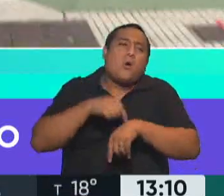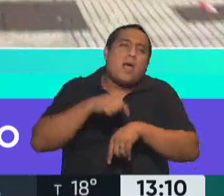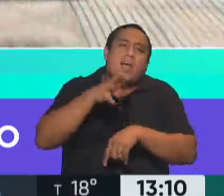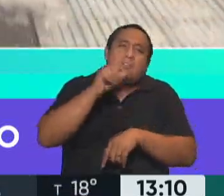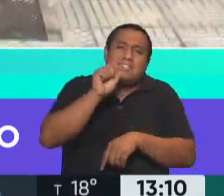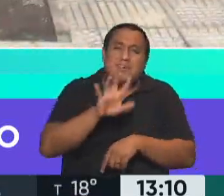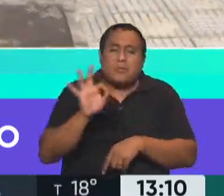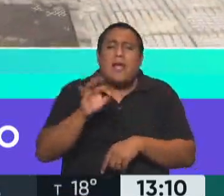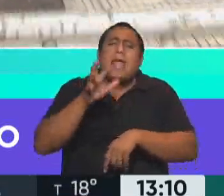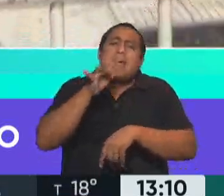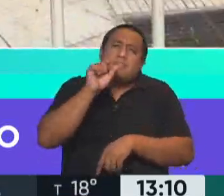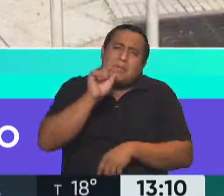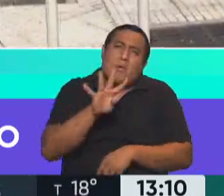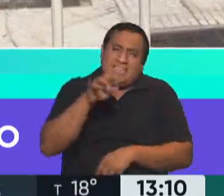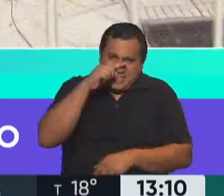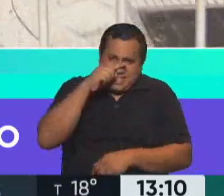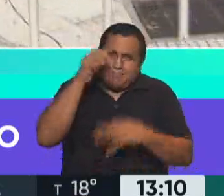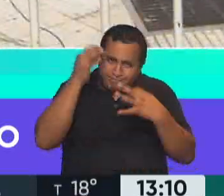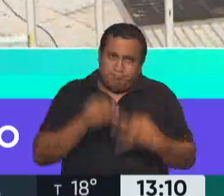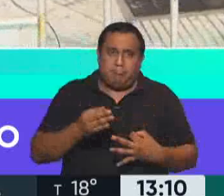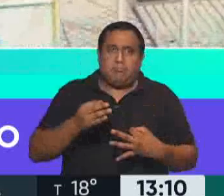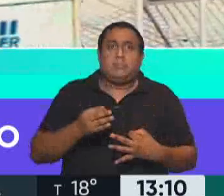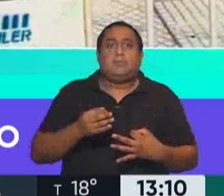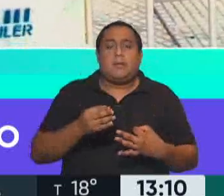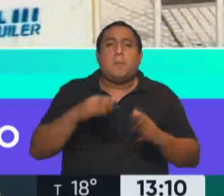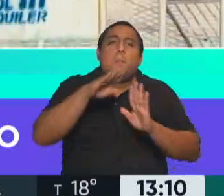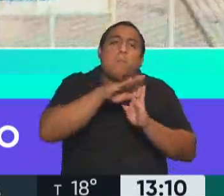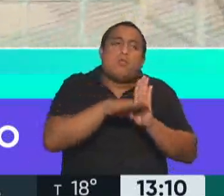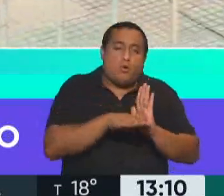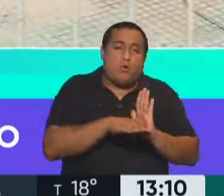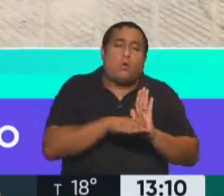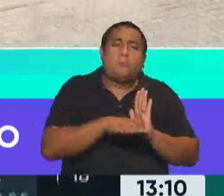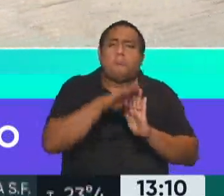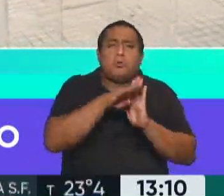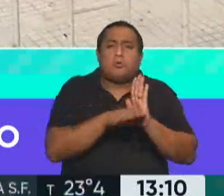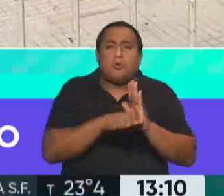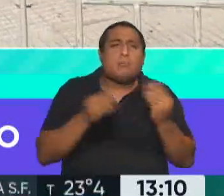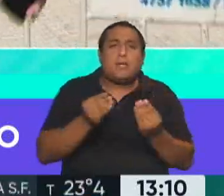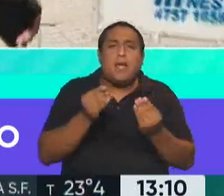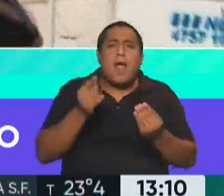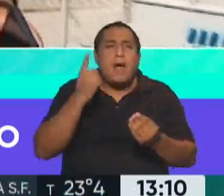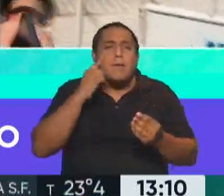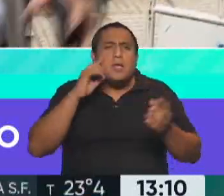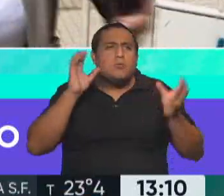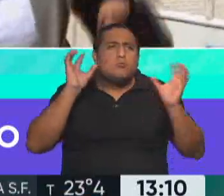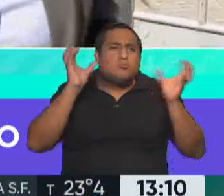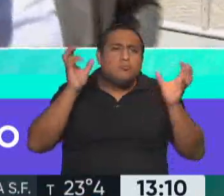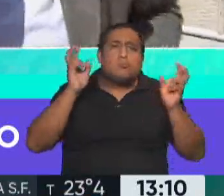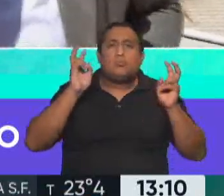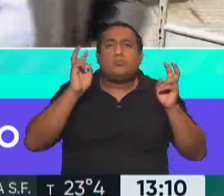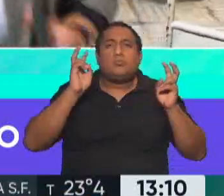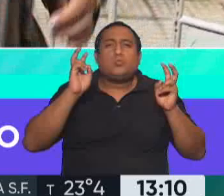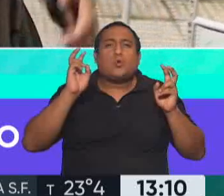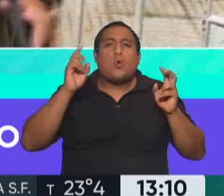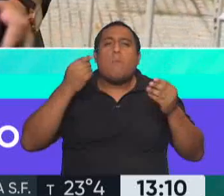14:47 exactamente. Bueno, va a comenzar todo el protocolo que viene, que tiene que ver con el sonido de la sirena, bueno, a recrear todo